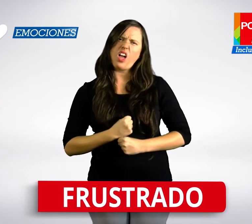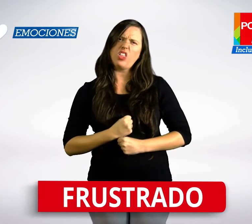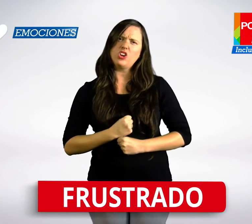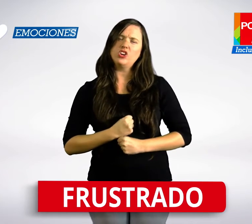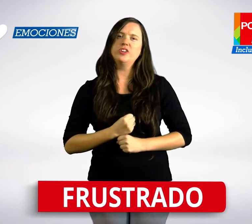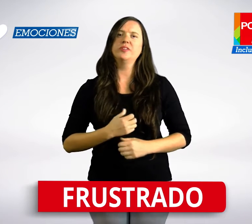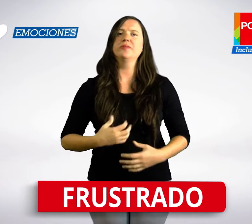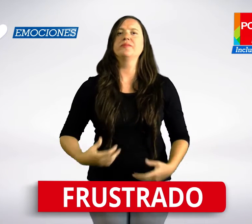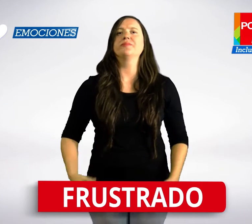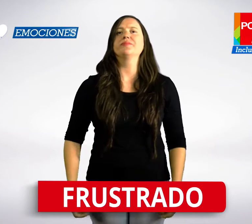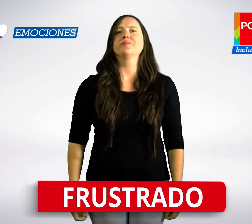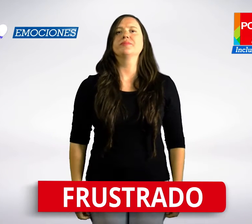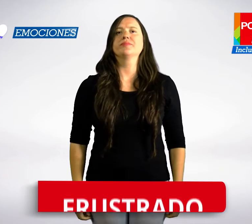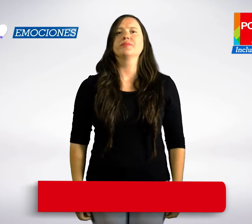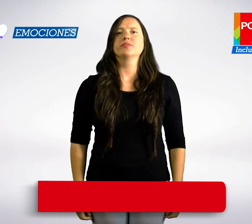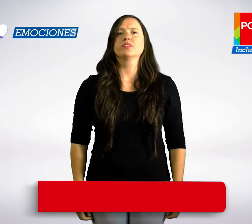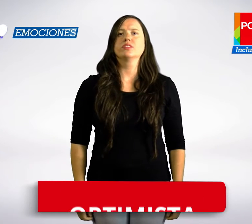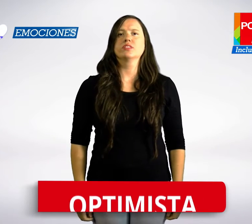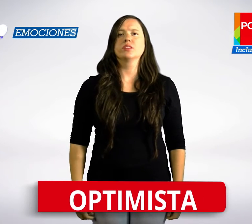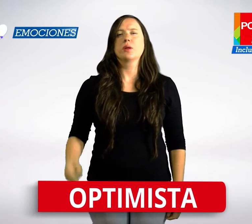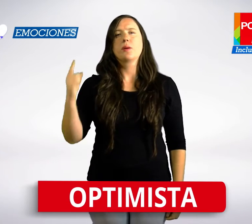Frustrado.